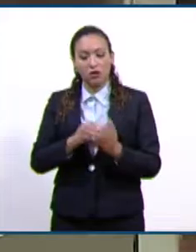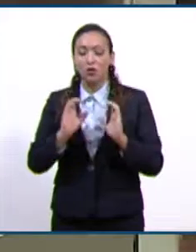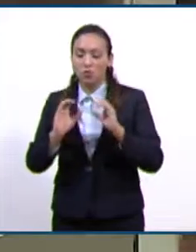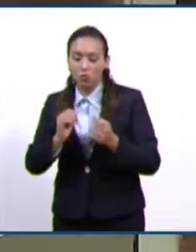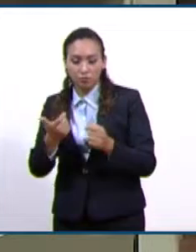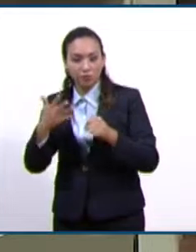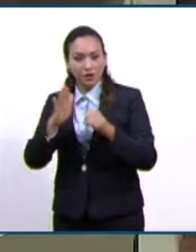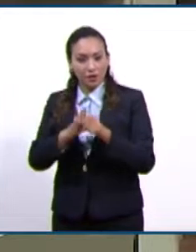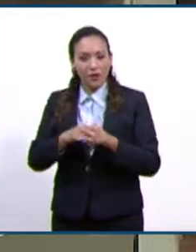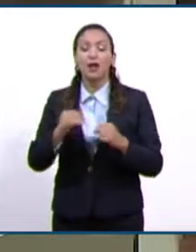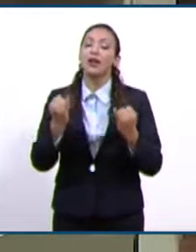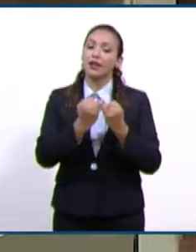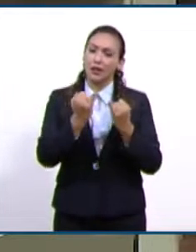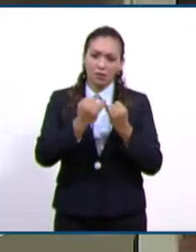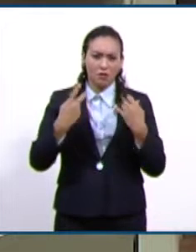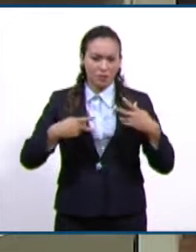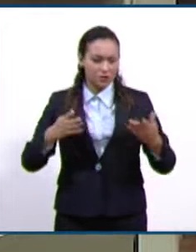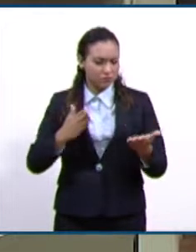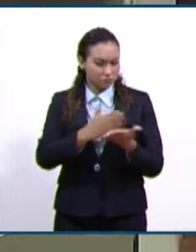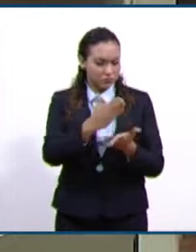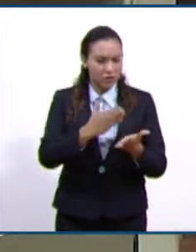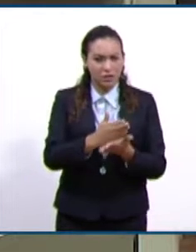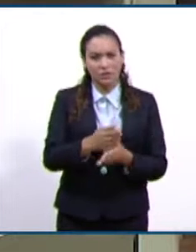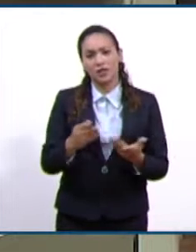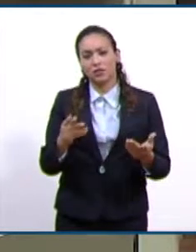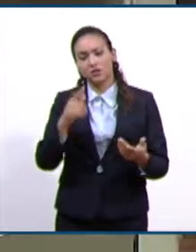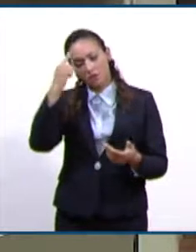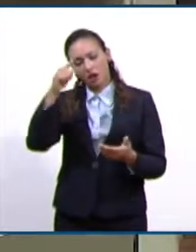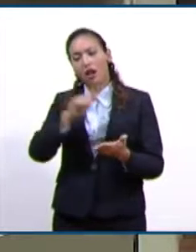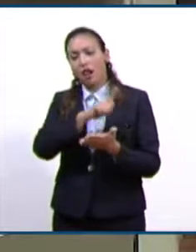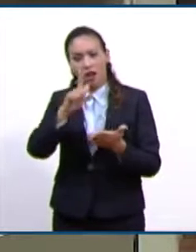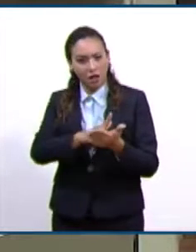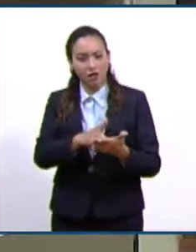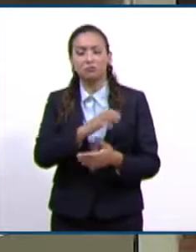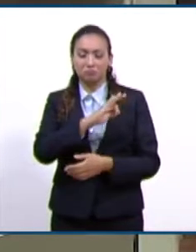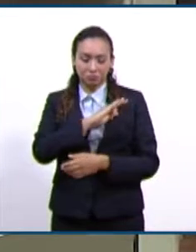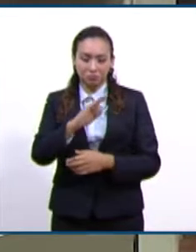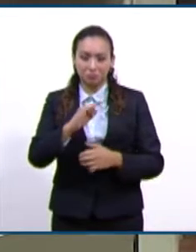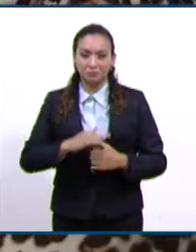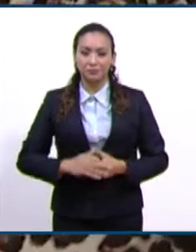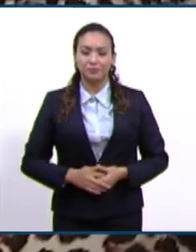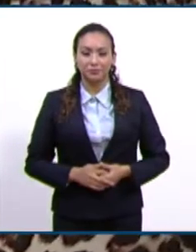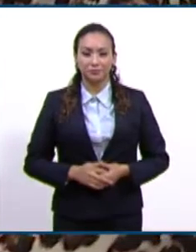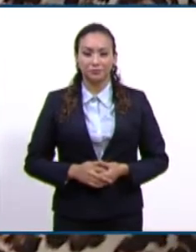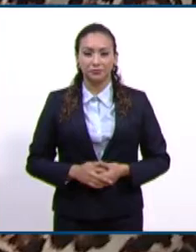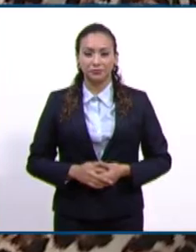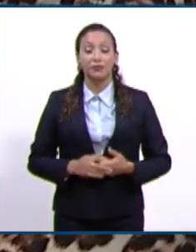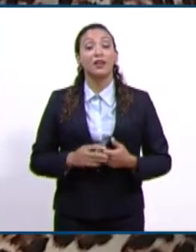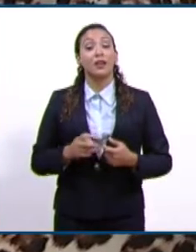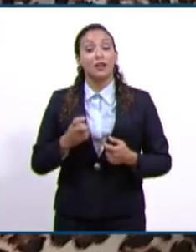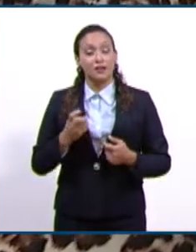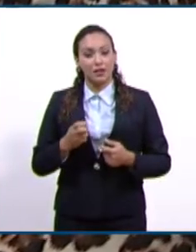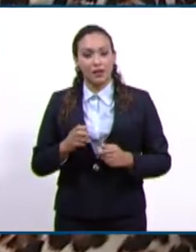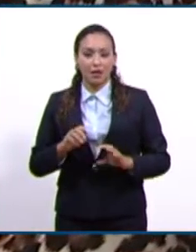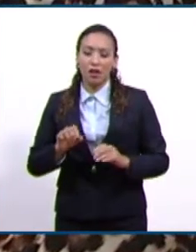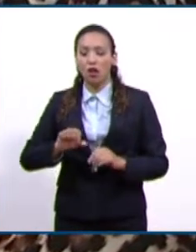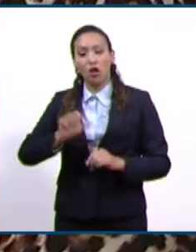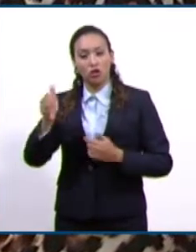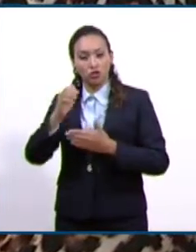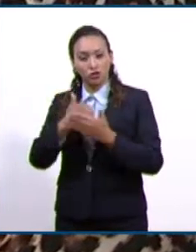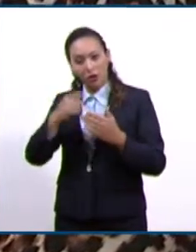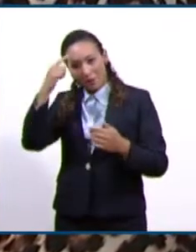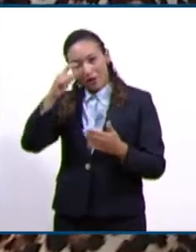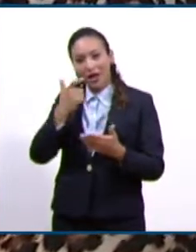impartición de justicia y la calidad de los servicios de cualquier actividad sustantiva. Se limitará la contratación de servicios